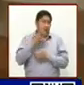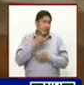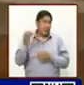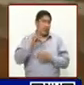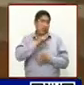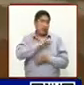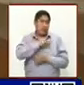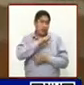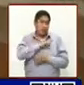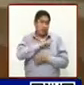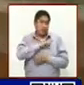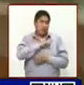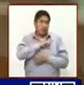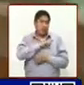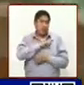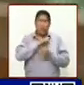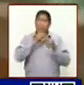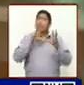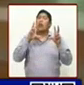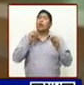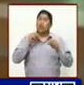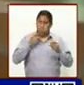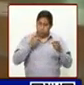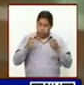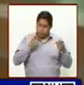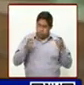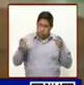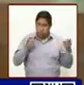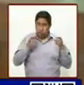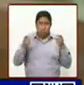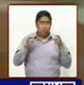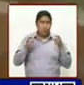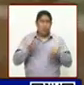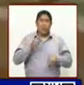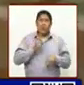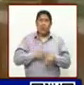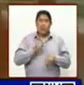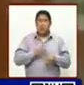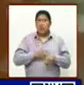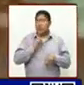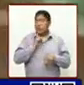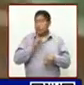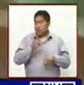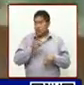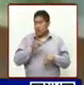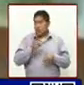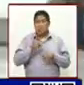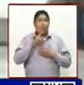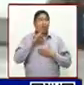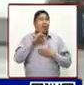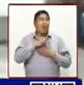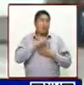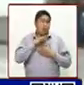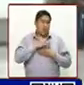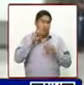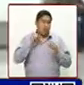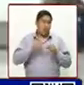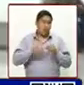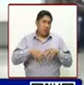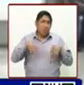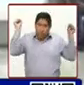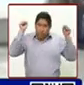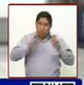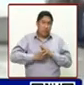la policía deje de hacer sus operativos por un lapso de tiempo, que seguramente ha sido aprovechado para que puedan